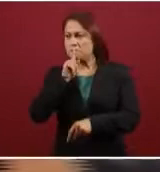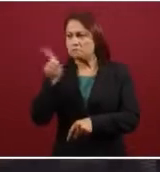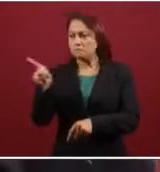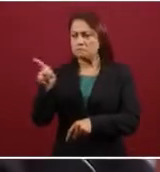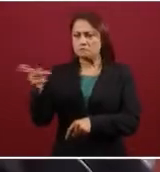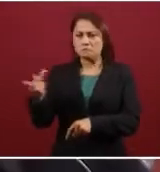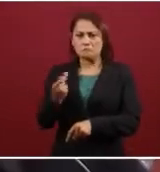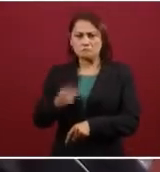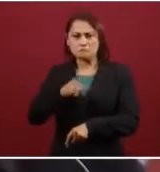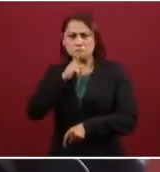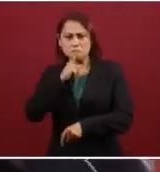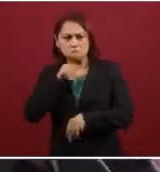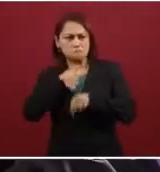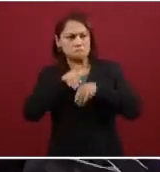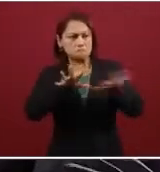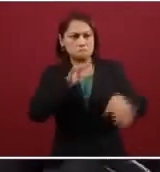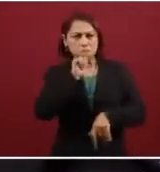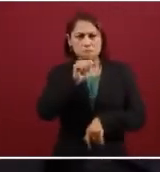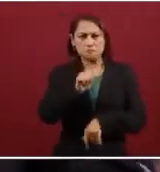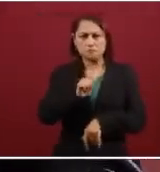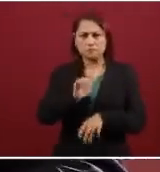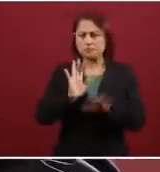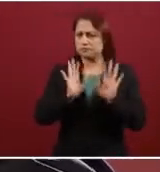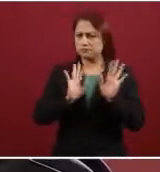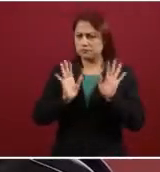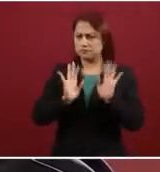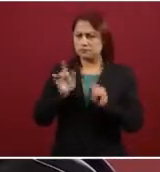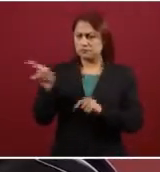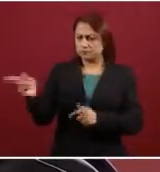pública. Y me dijo el sábado,